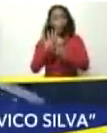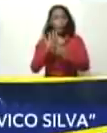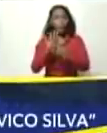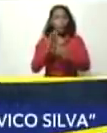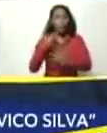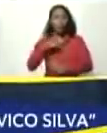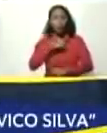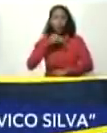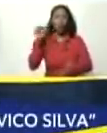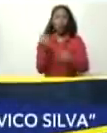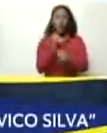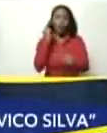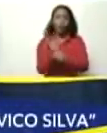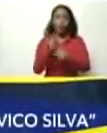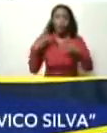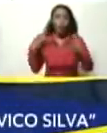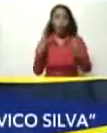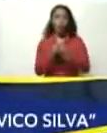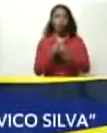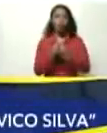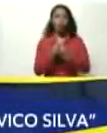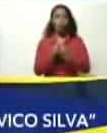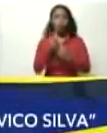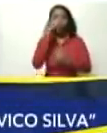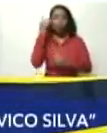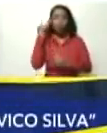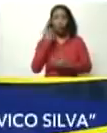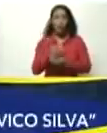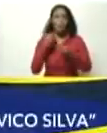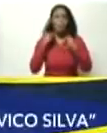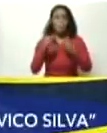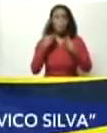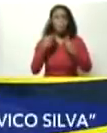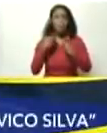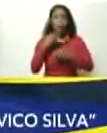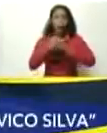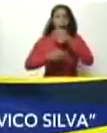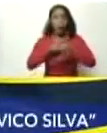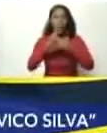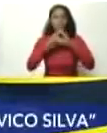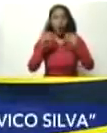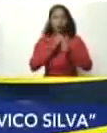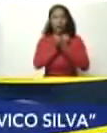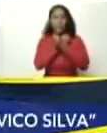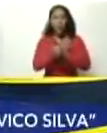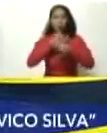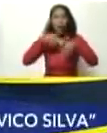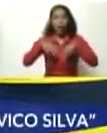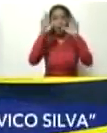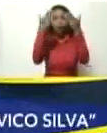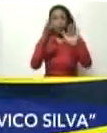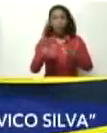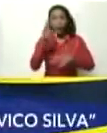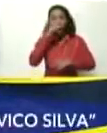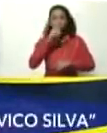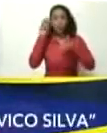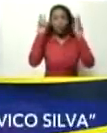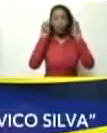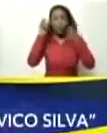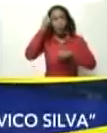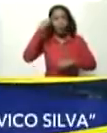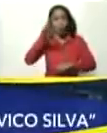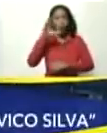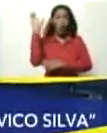estamos trabajando juntos y juntas para llevarle todo el amor en estas Navidades y Año Nuevo al pueblo